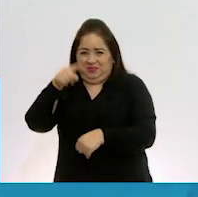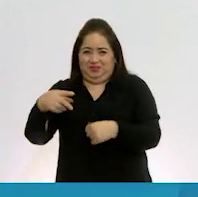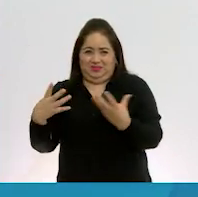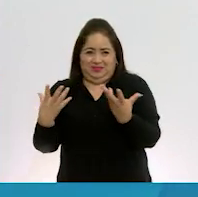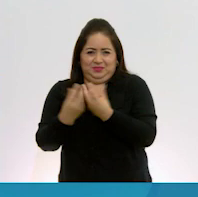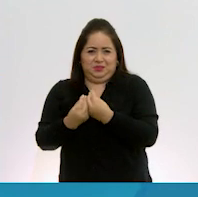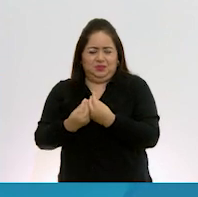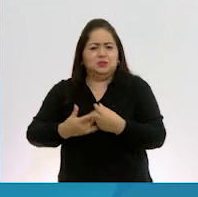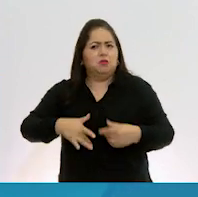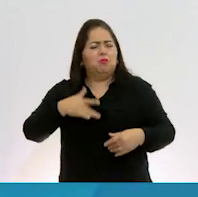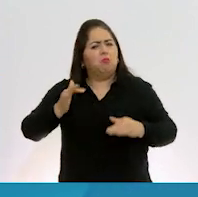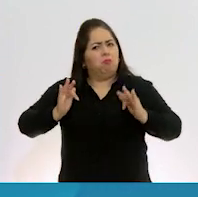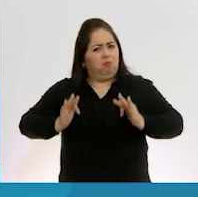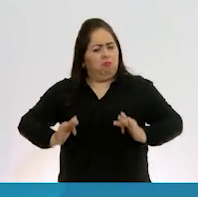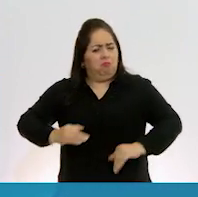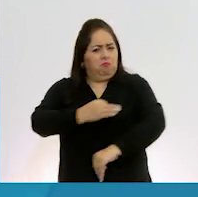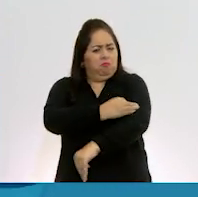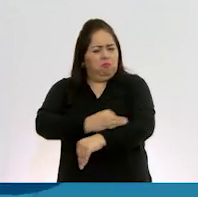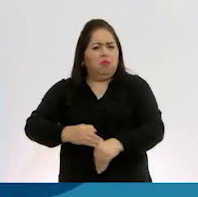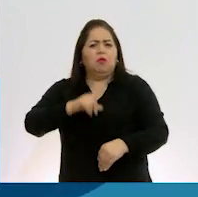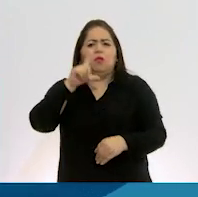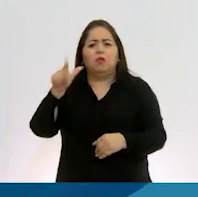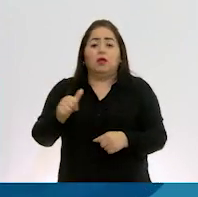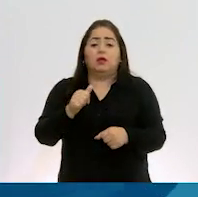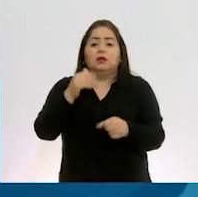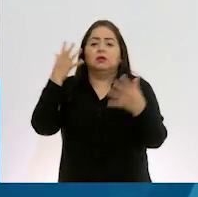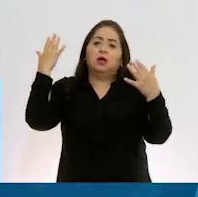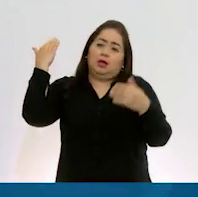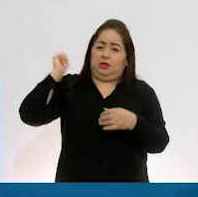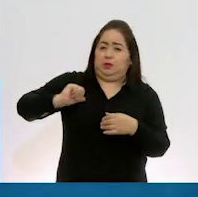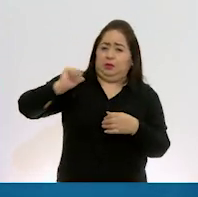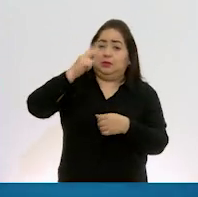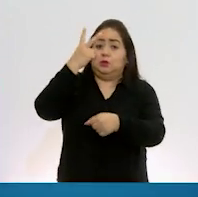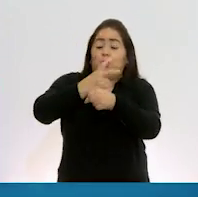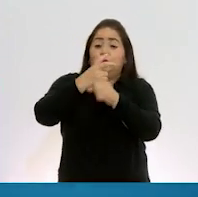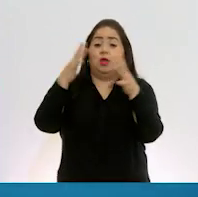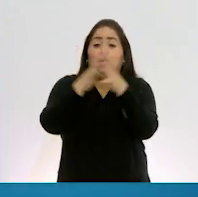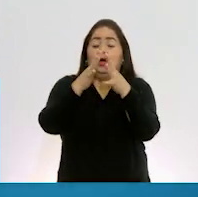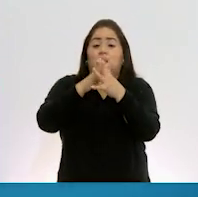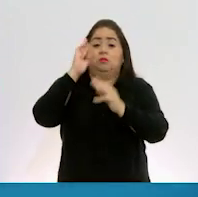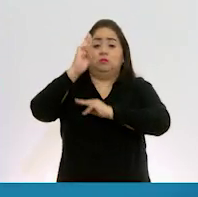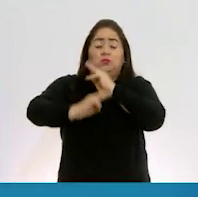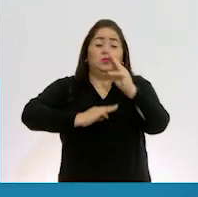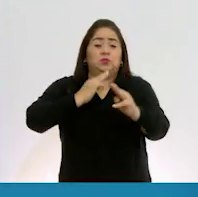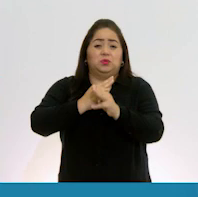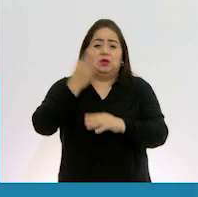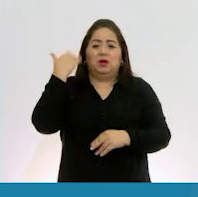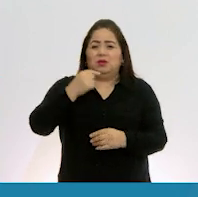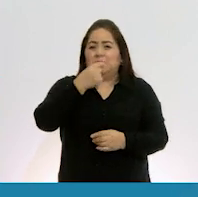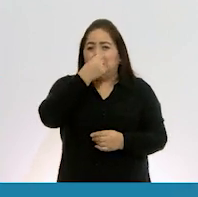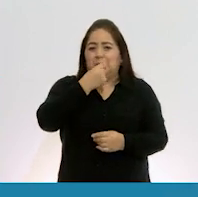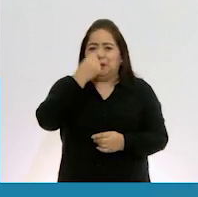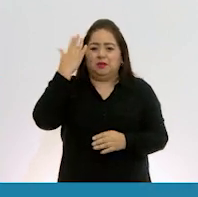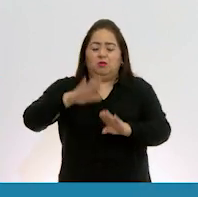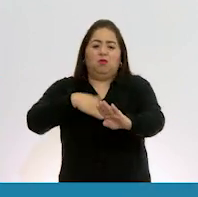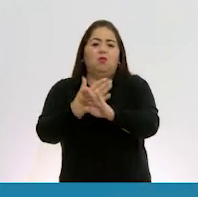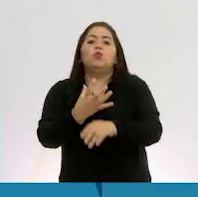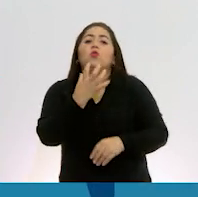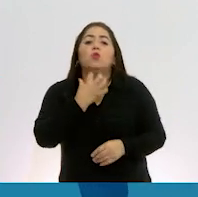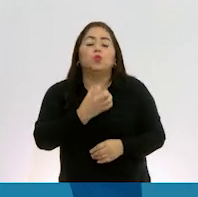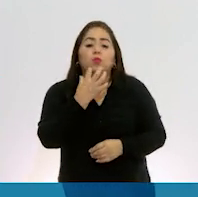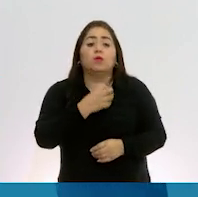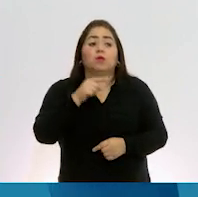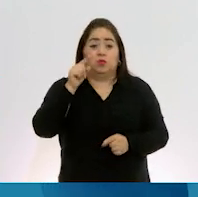una vida tranquila, enfrentaron la Segunda Guerra Mundial, donde los nazis estaban en contra de los judíos.